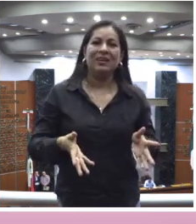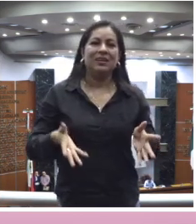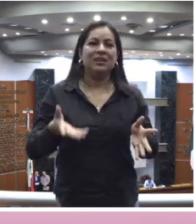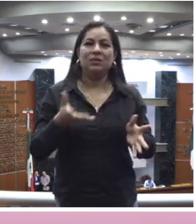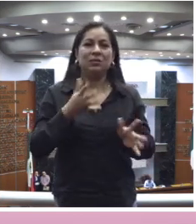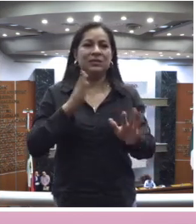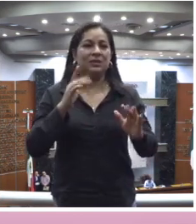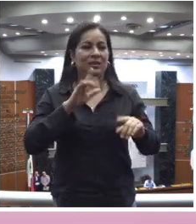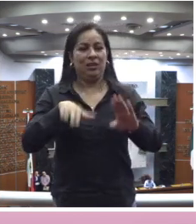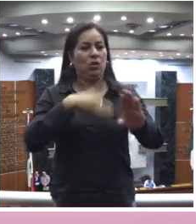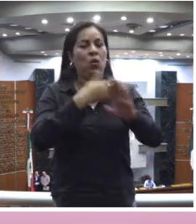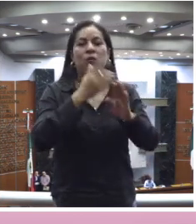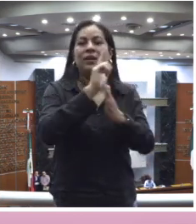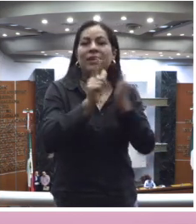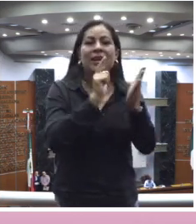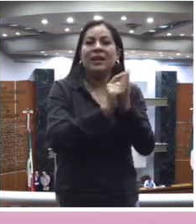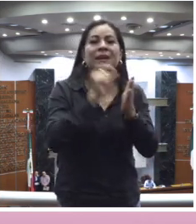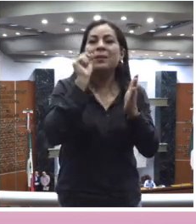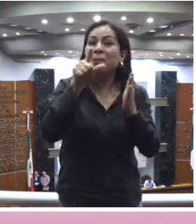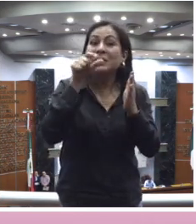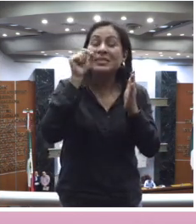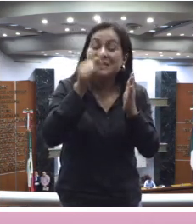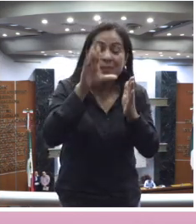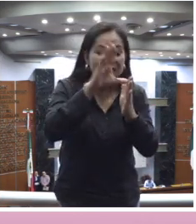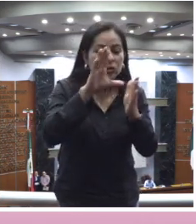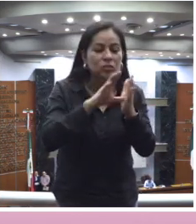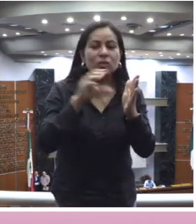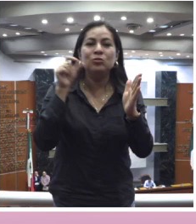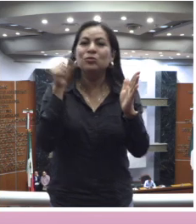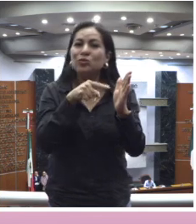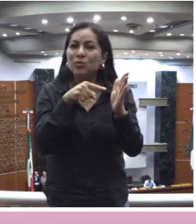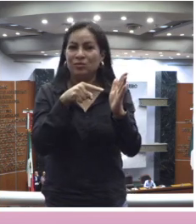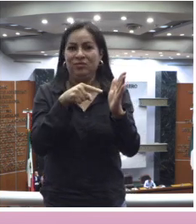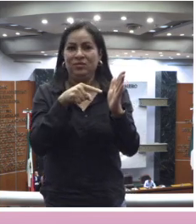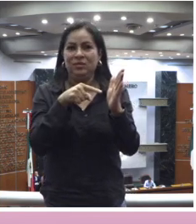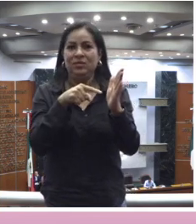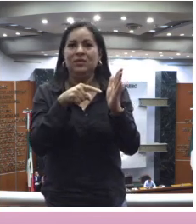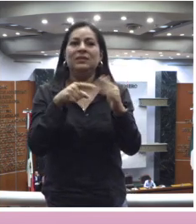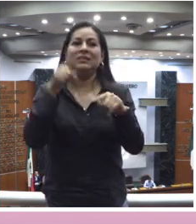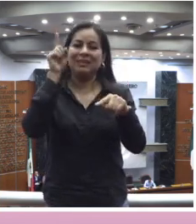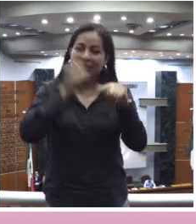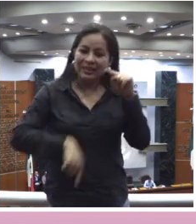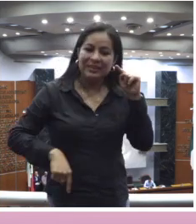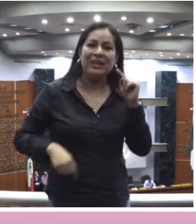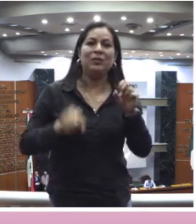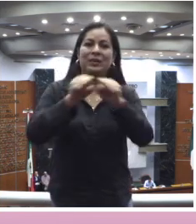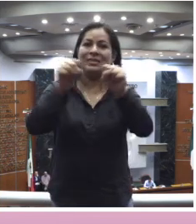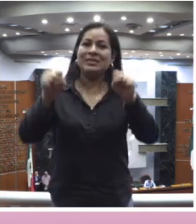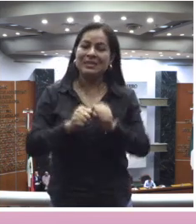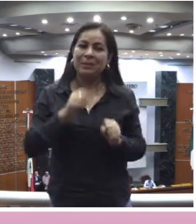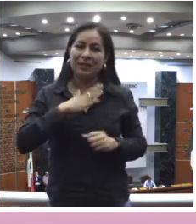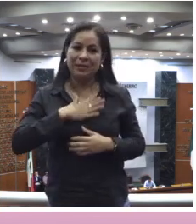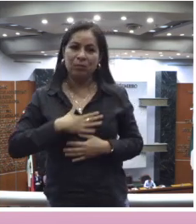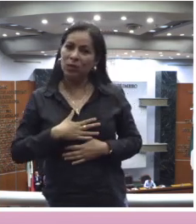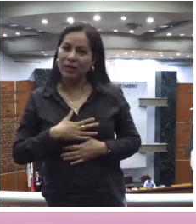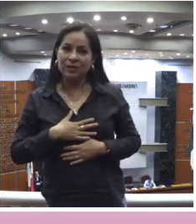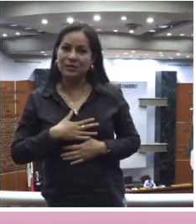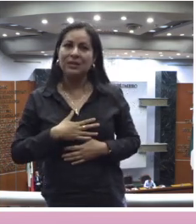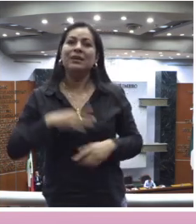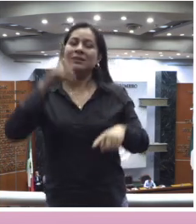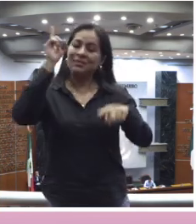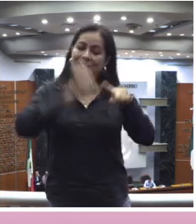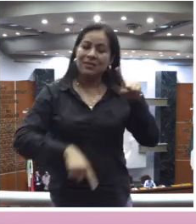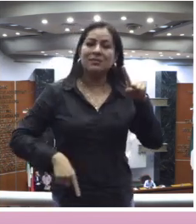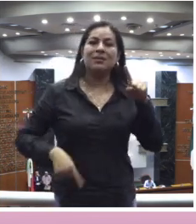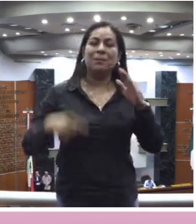atentando contra una reforma, sino contra la propia Constitución. Se está socavando el sistema democrático, se